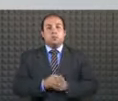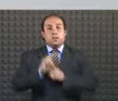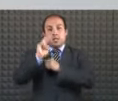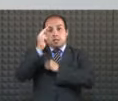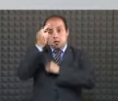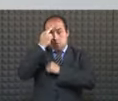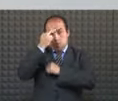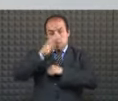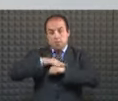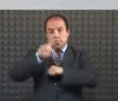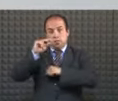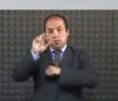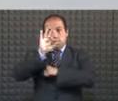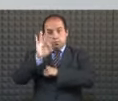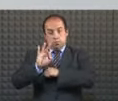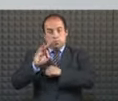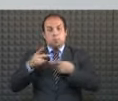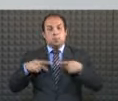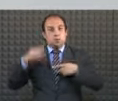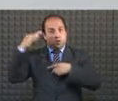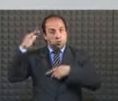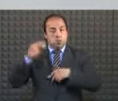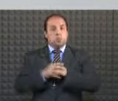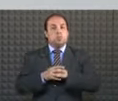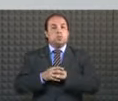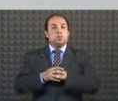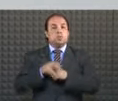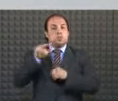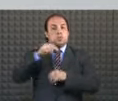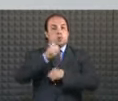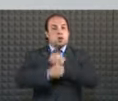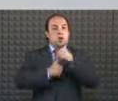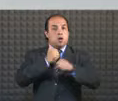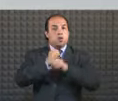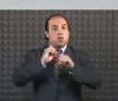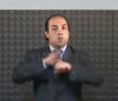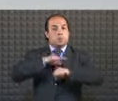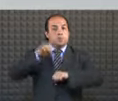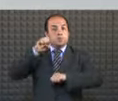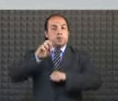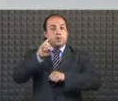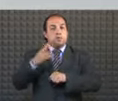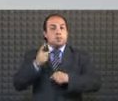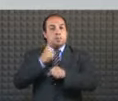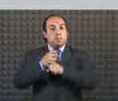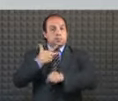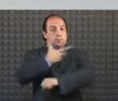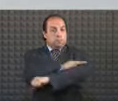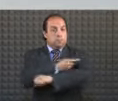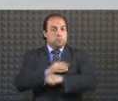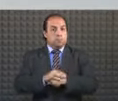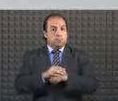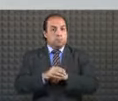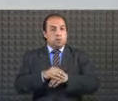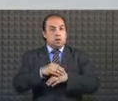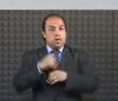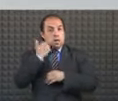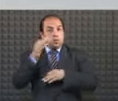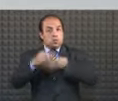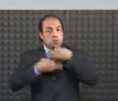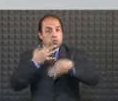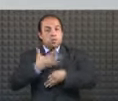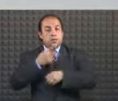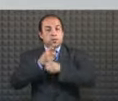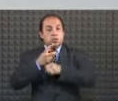que pues más del 80% de los adultos de 18 años y más ya recibió su primera dosis. Claro que queremos que todos tengan su